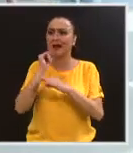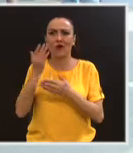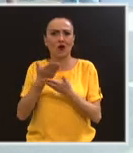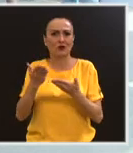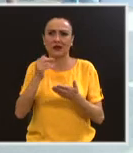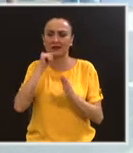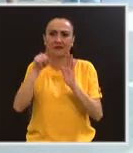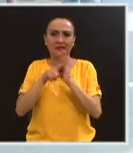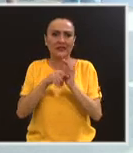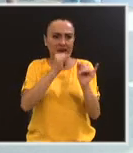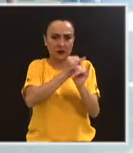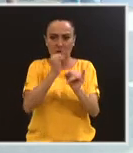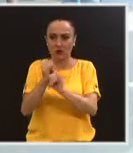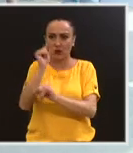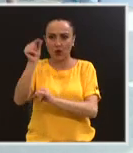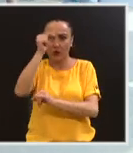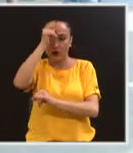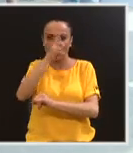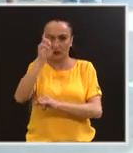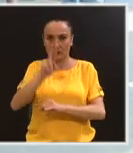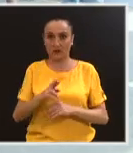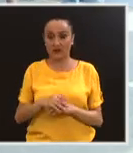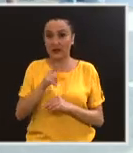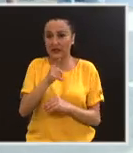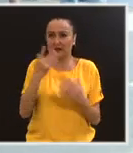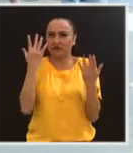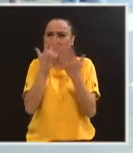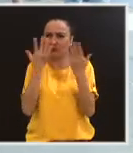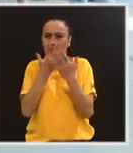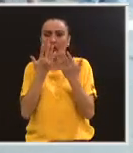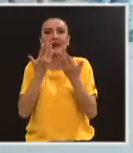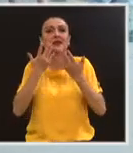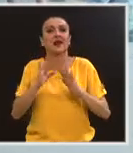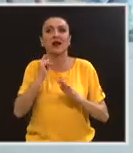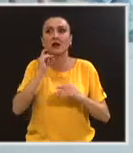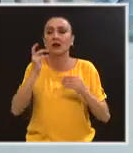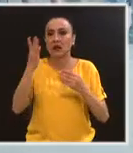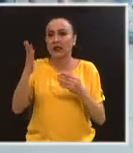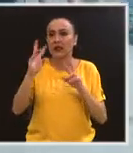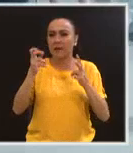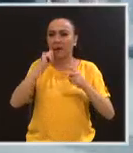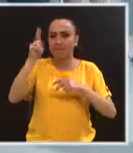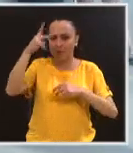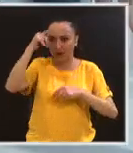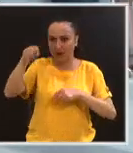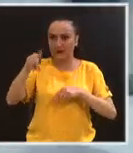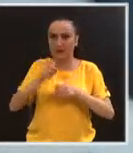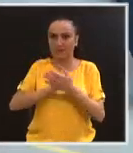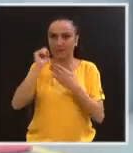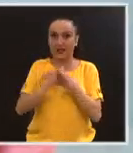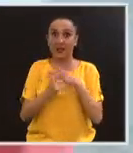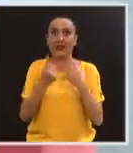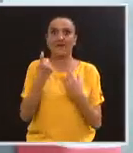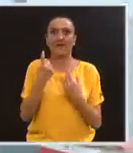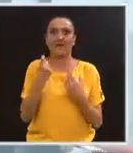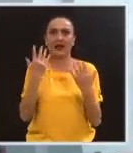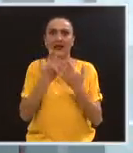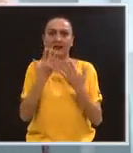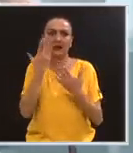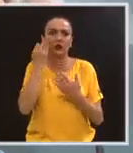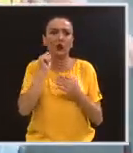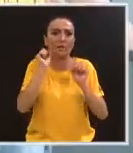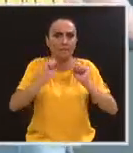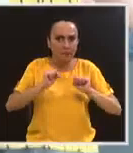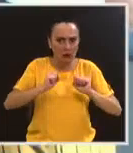entre instituciones del estado costarricense la incertidumbre derivada del clima político en torno al proyecto y la falta de certidumbre respecto a la